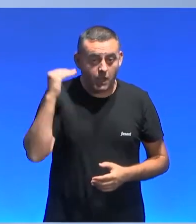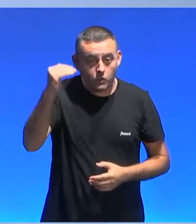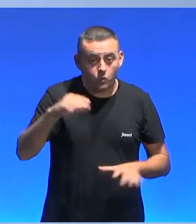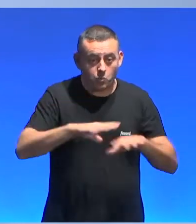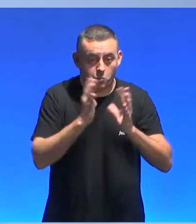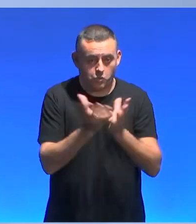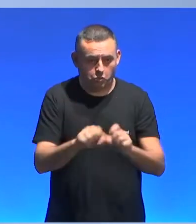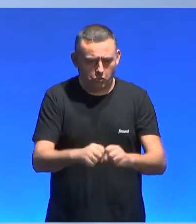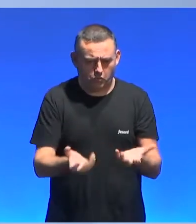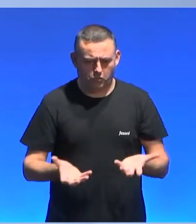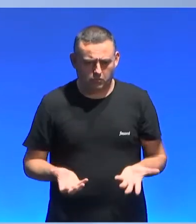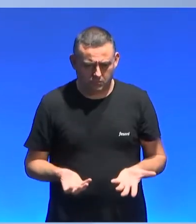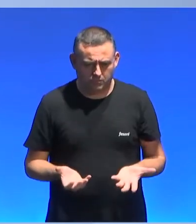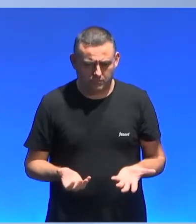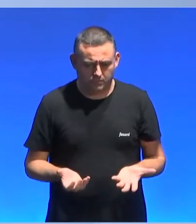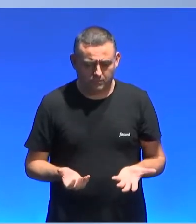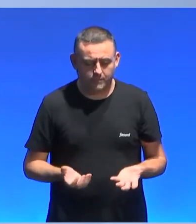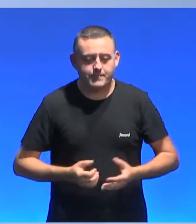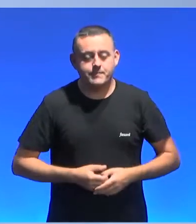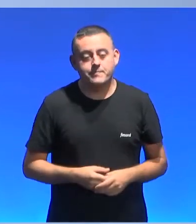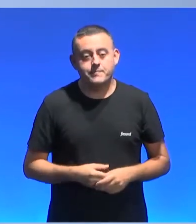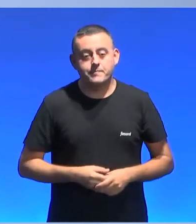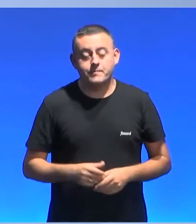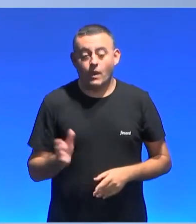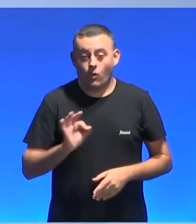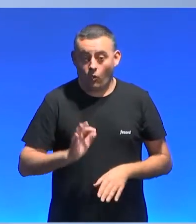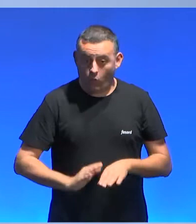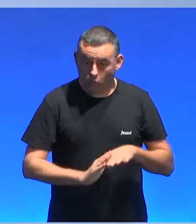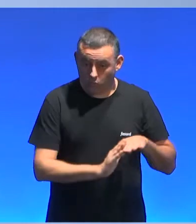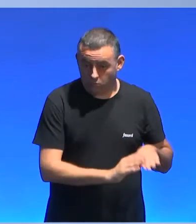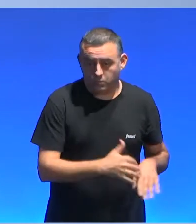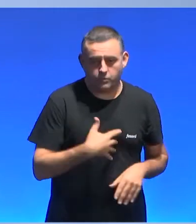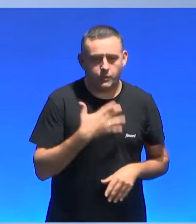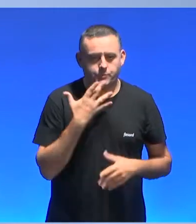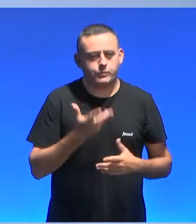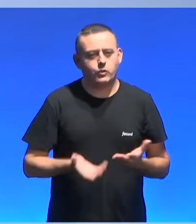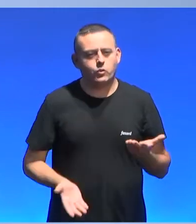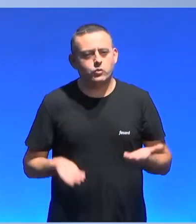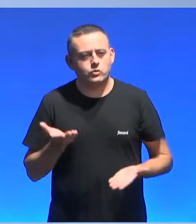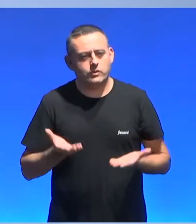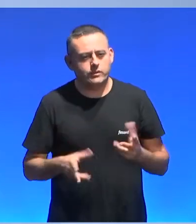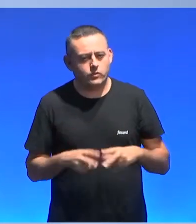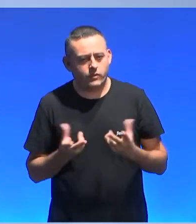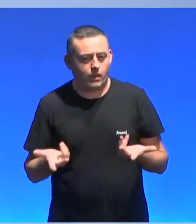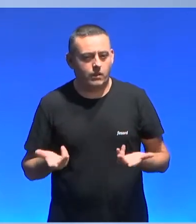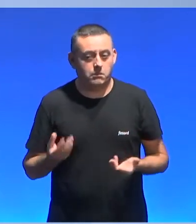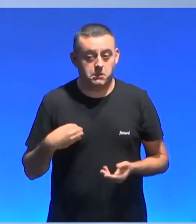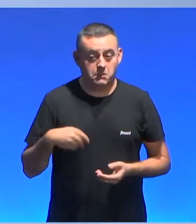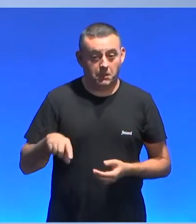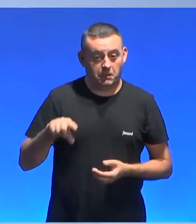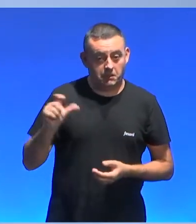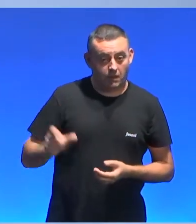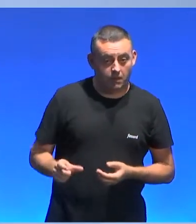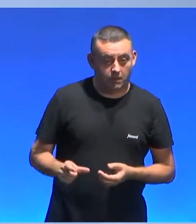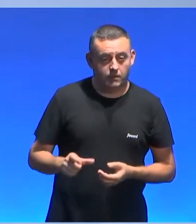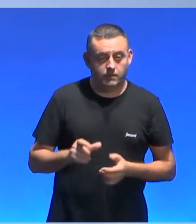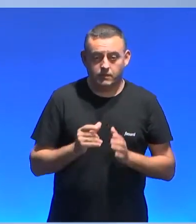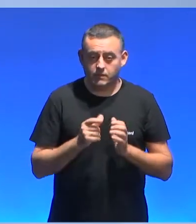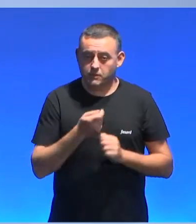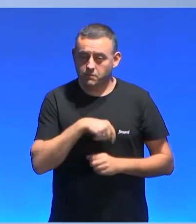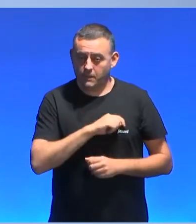Si hablamos de justicia social, estamos viviendo Italia, España, de manera parecida, todo el